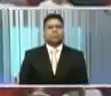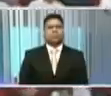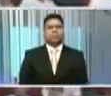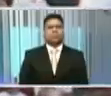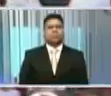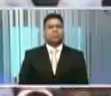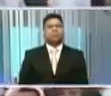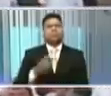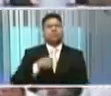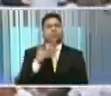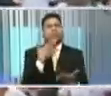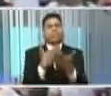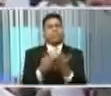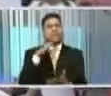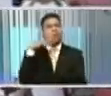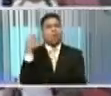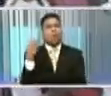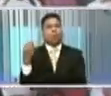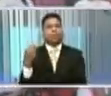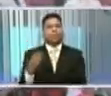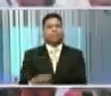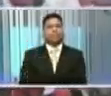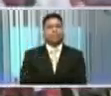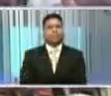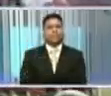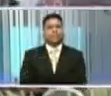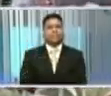Yo les pedí a los jóvenes